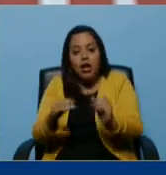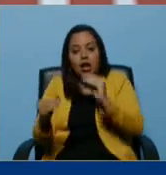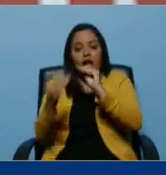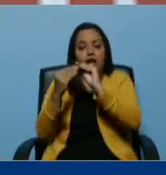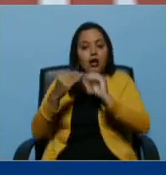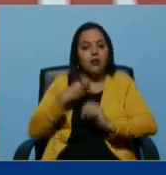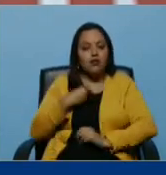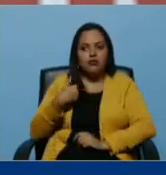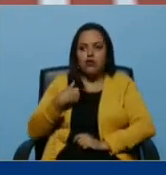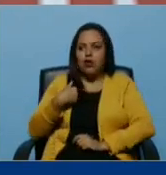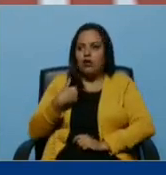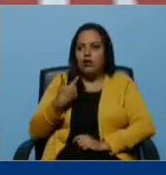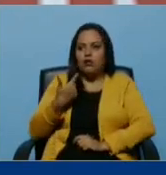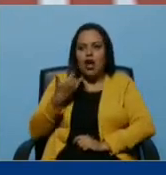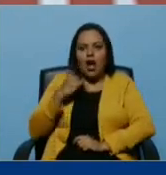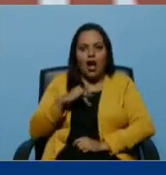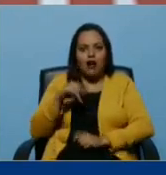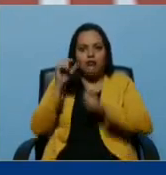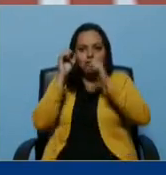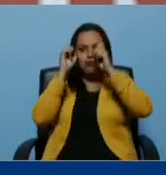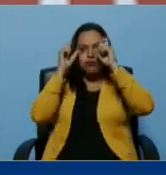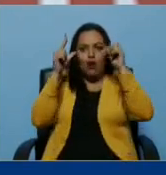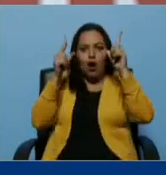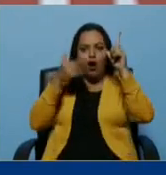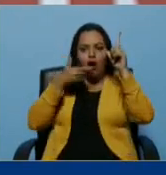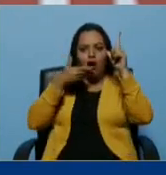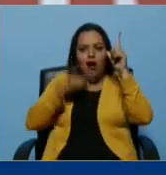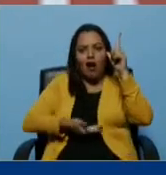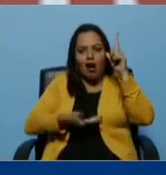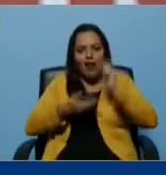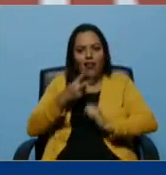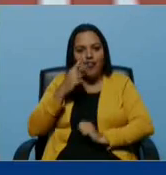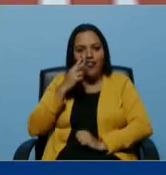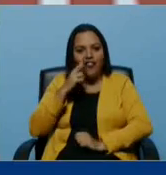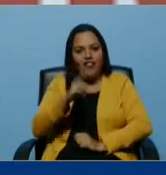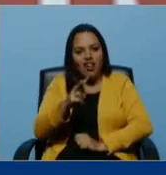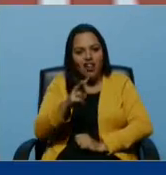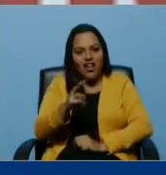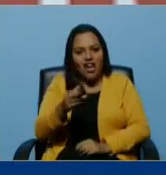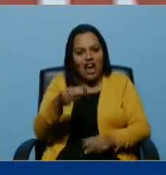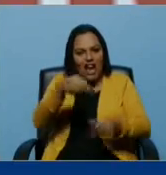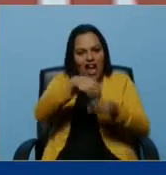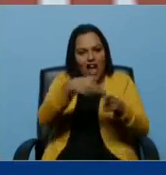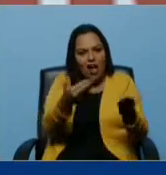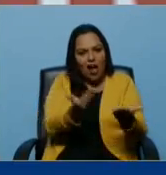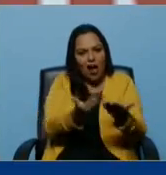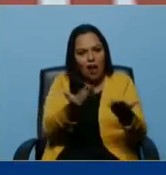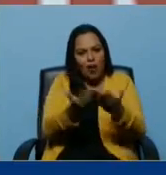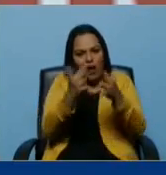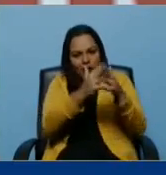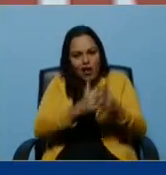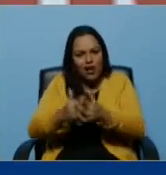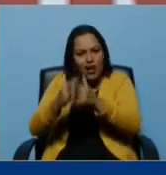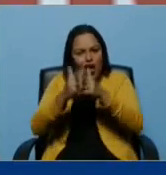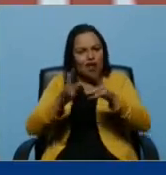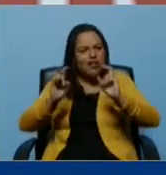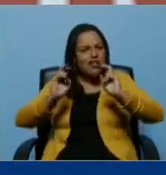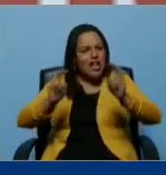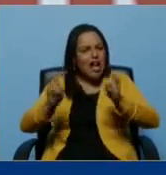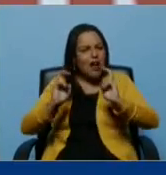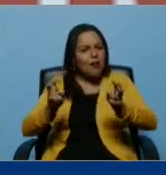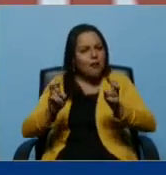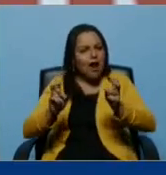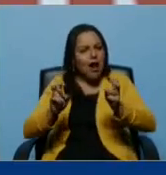Yo me quedé abrumado al ver que en colegios de los Estados Unidos el tema para